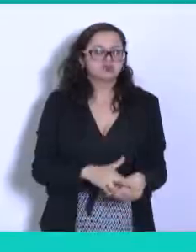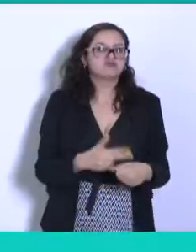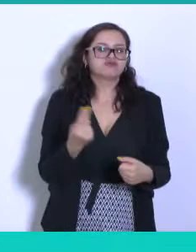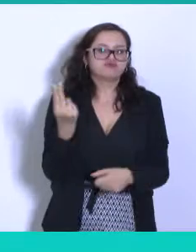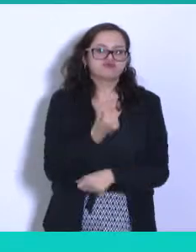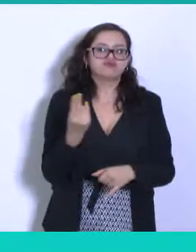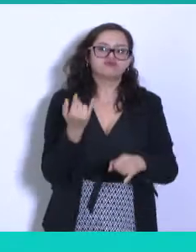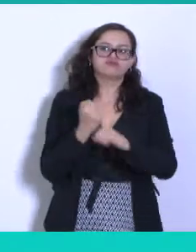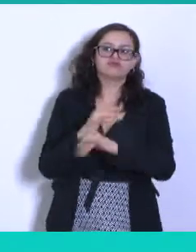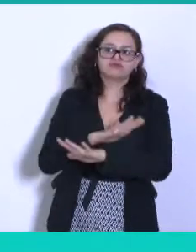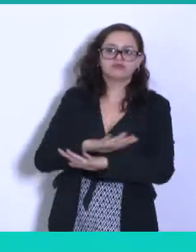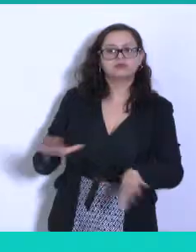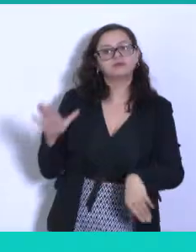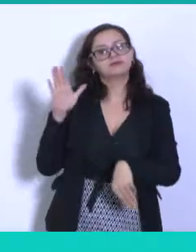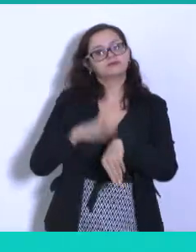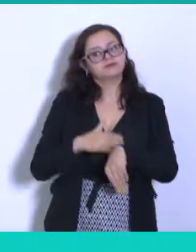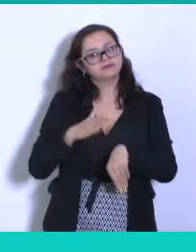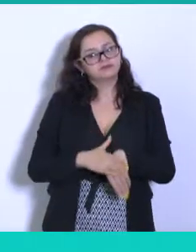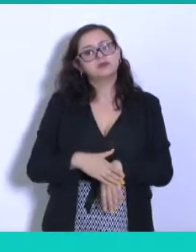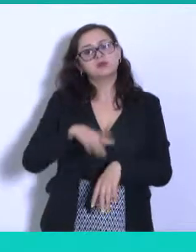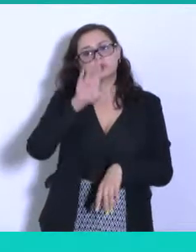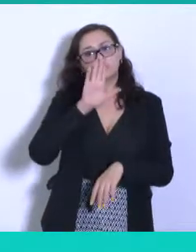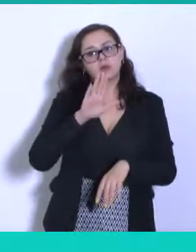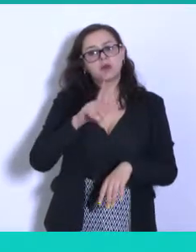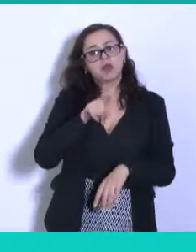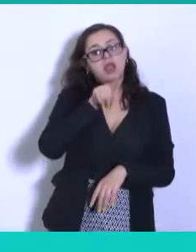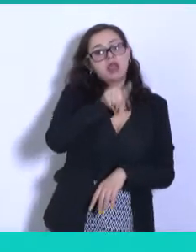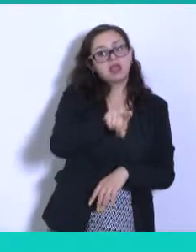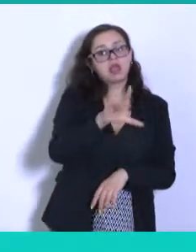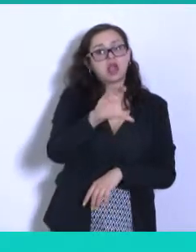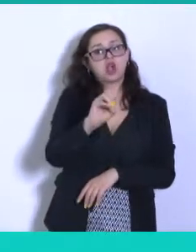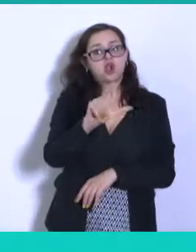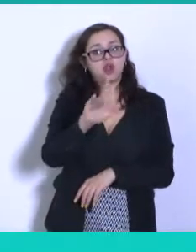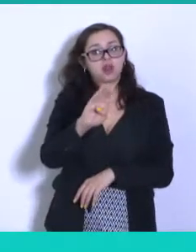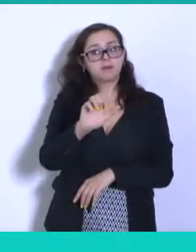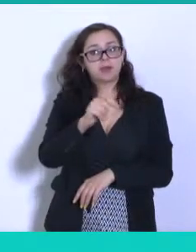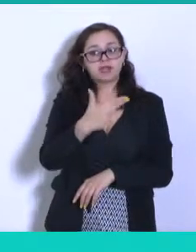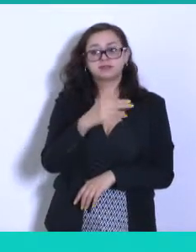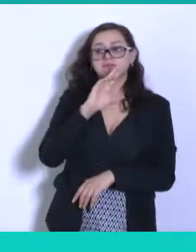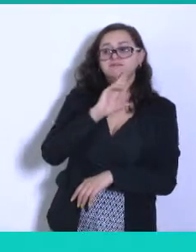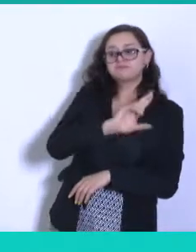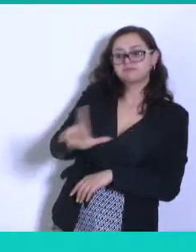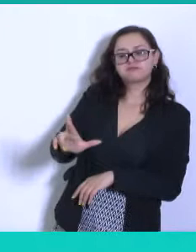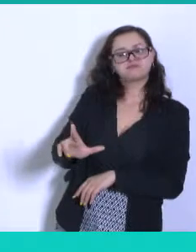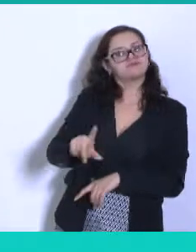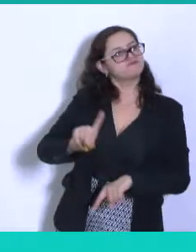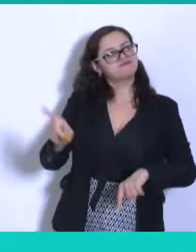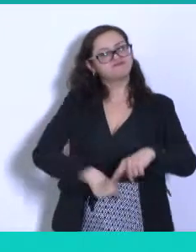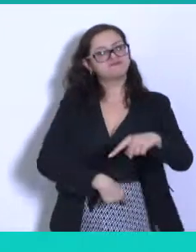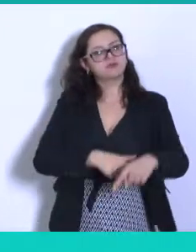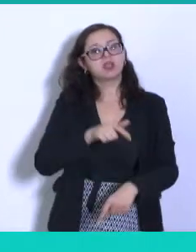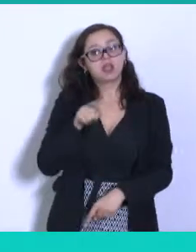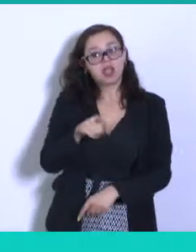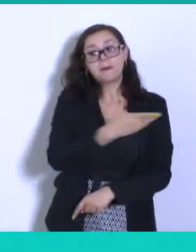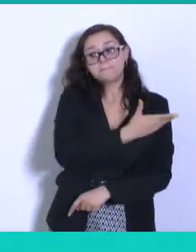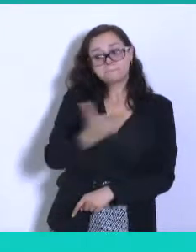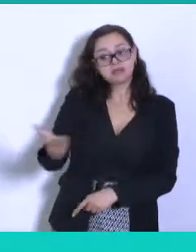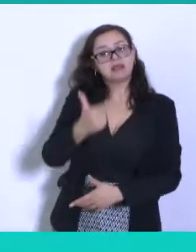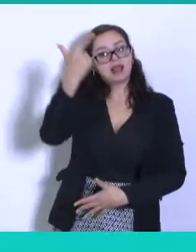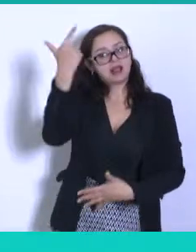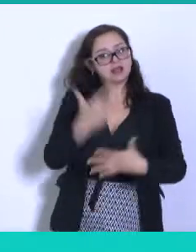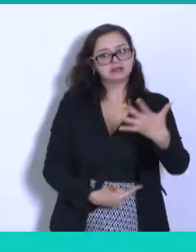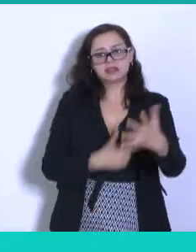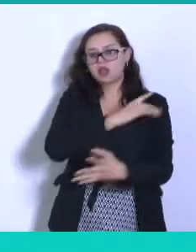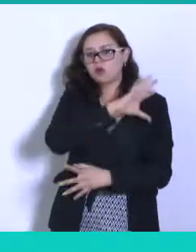directivo. Proponemos respetuosamente este pleno revocar la respuesta del Colegio de Bachilleres e instruirle para que proporcione a la parte solicitante la lista de